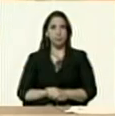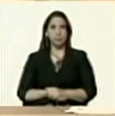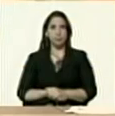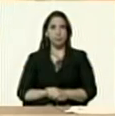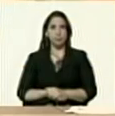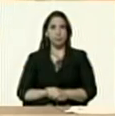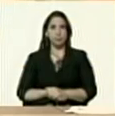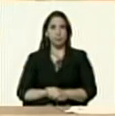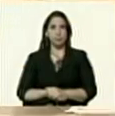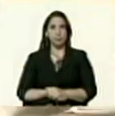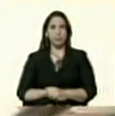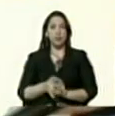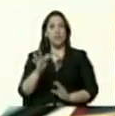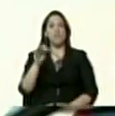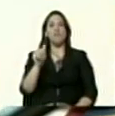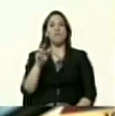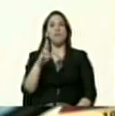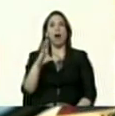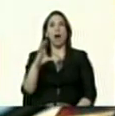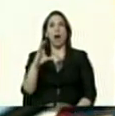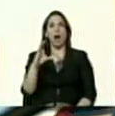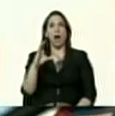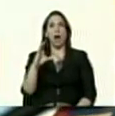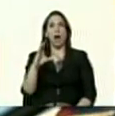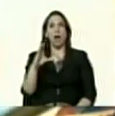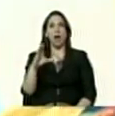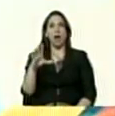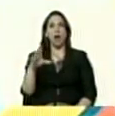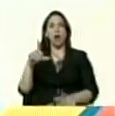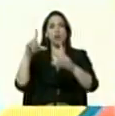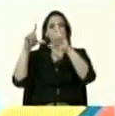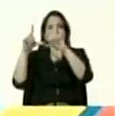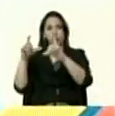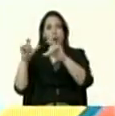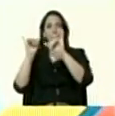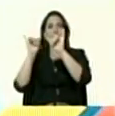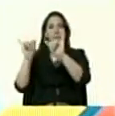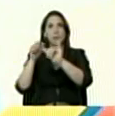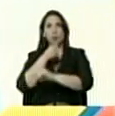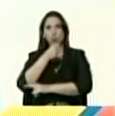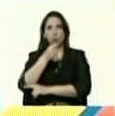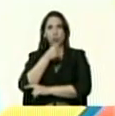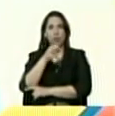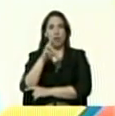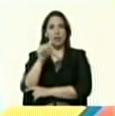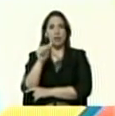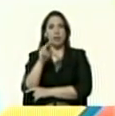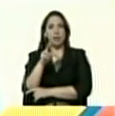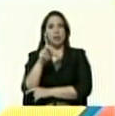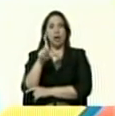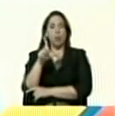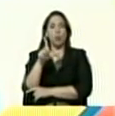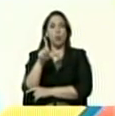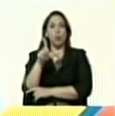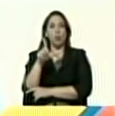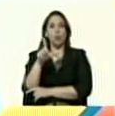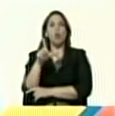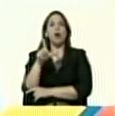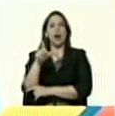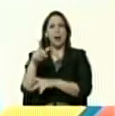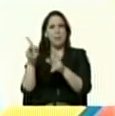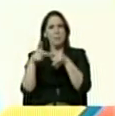disidentes de la FARC en el Guaviare, tomado por el mismo reportero gráfico Raúl Arboleda, la agencia AFP, en el